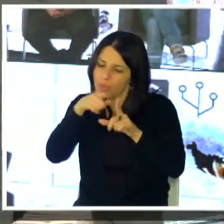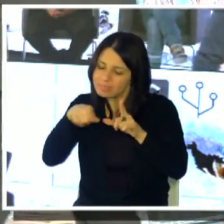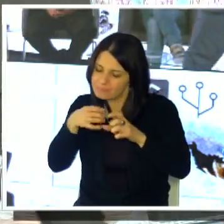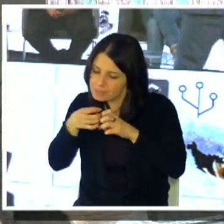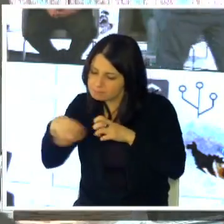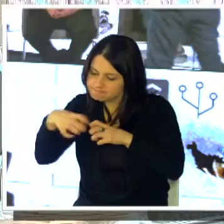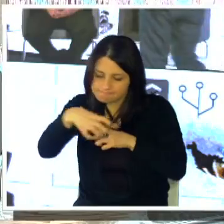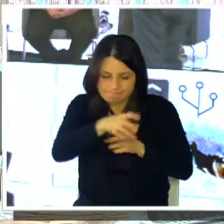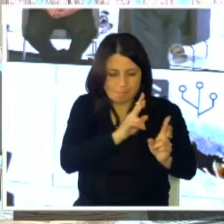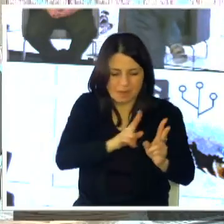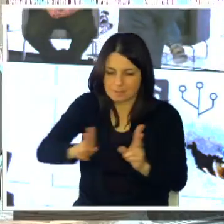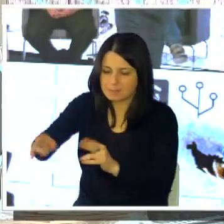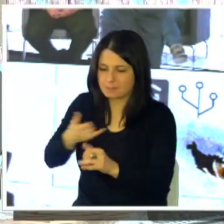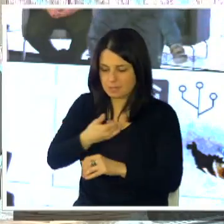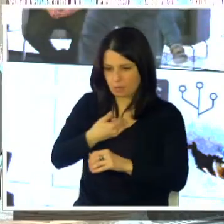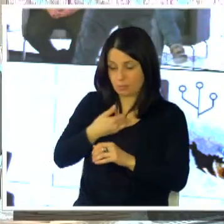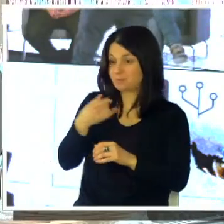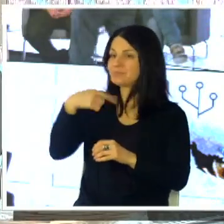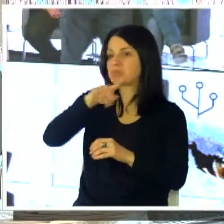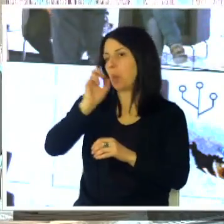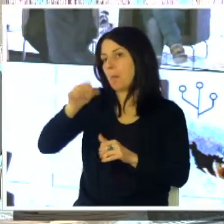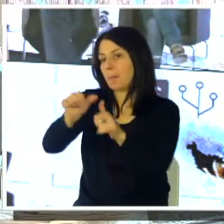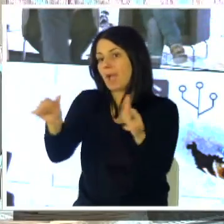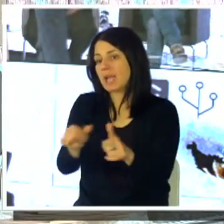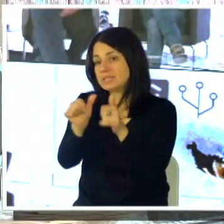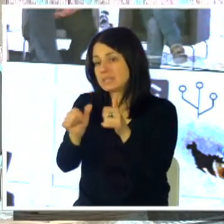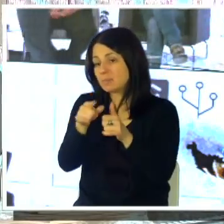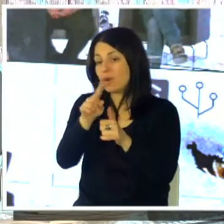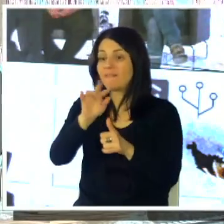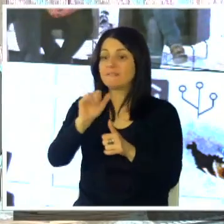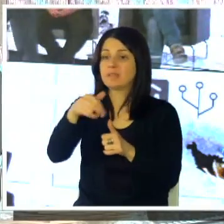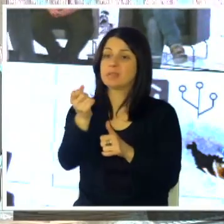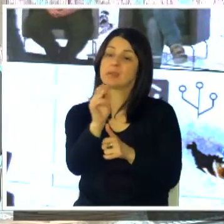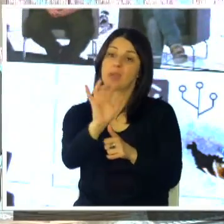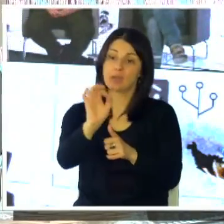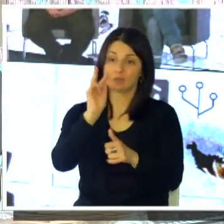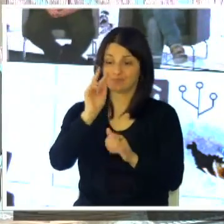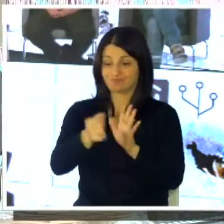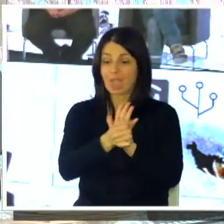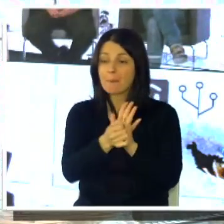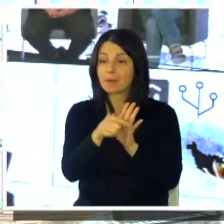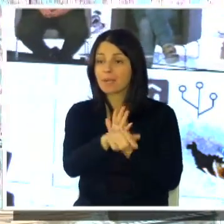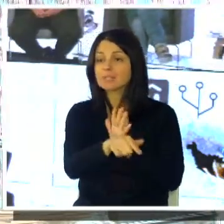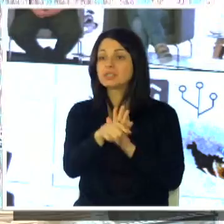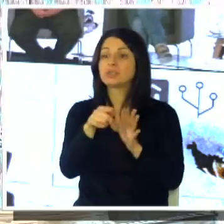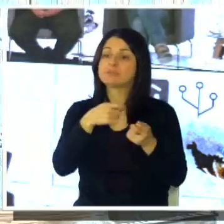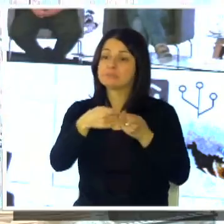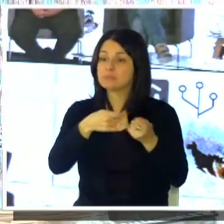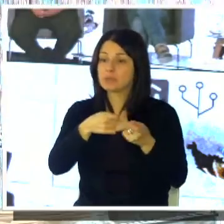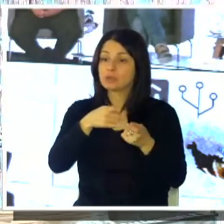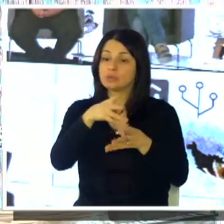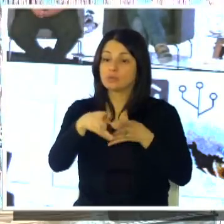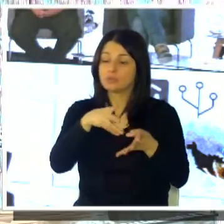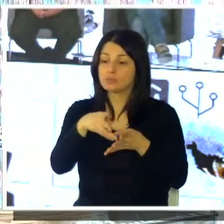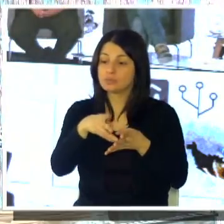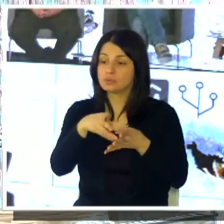lo convencional, lo que nosotros hacemos es este componente, este binario, que yo dividí mi aplicación, que da una funcionalidad de negocio, la iba a